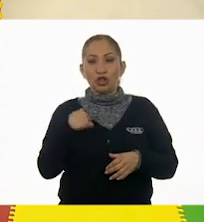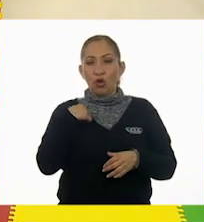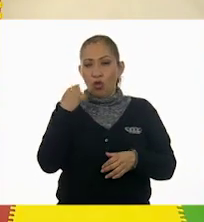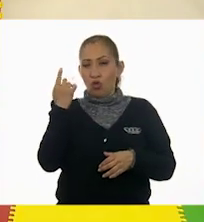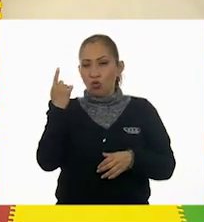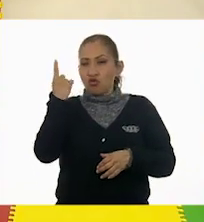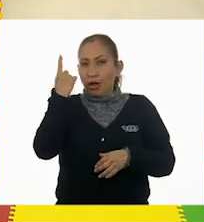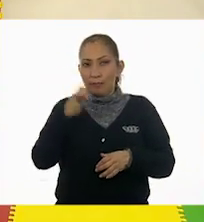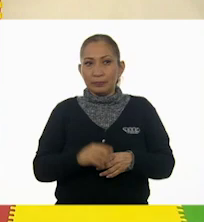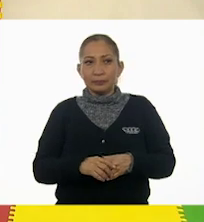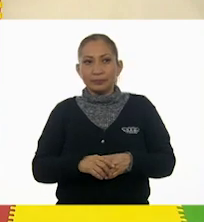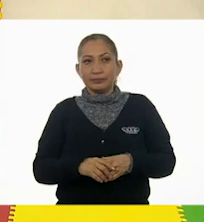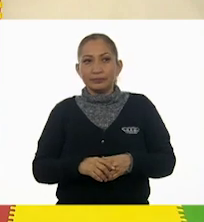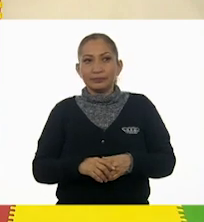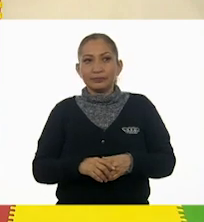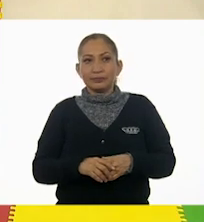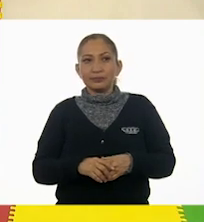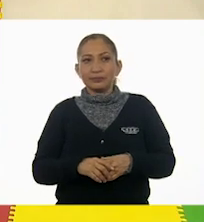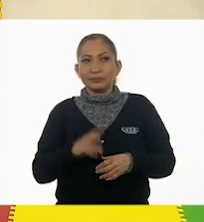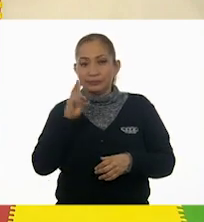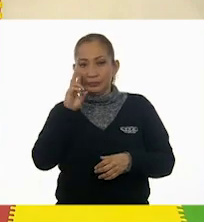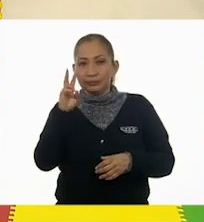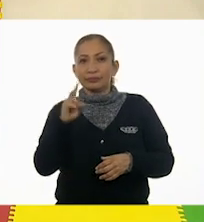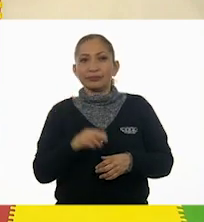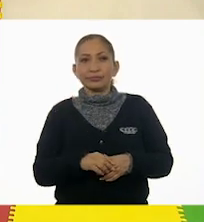una más. ¡Ay! A ver. A ver.